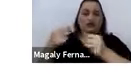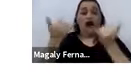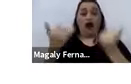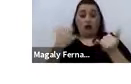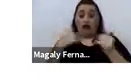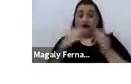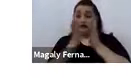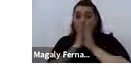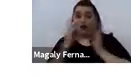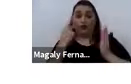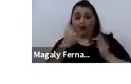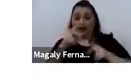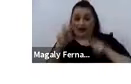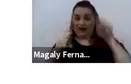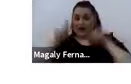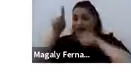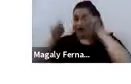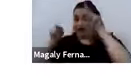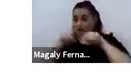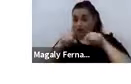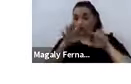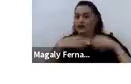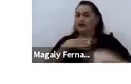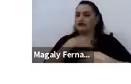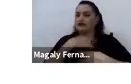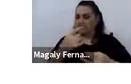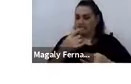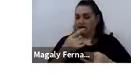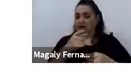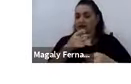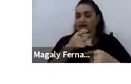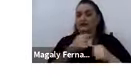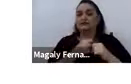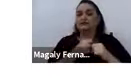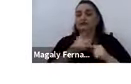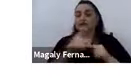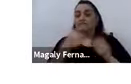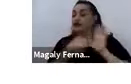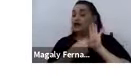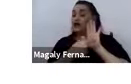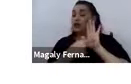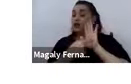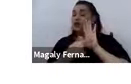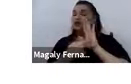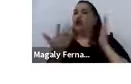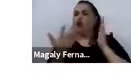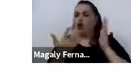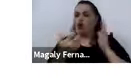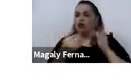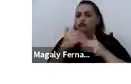este gráfico. Es un gráfico muy interesante, que lo que va demostrando